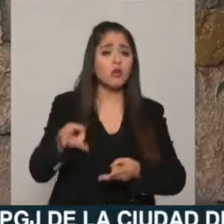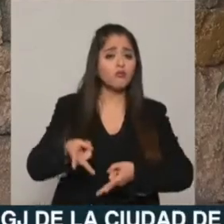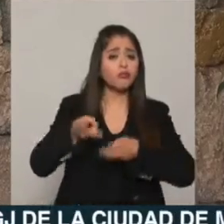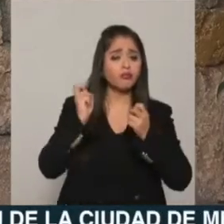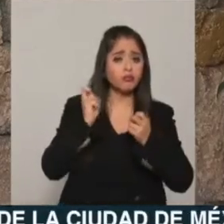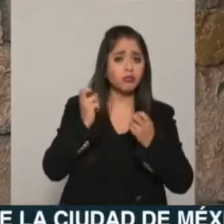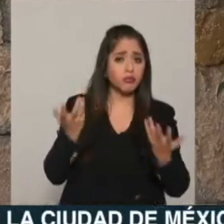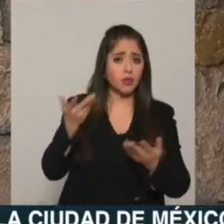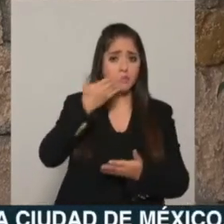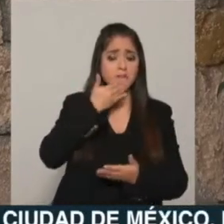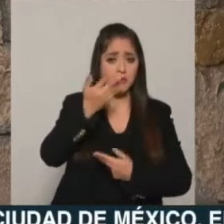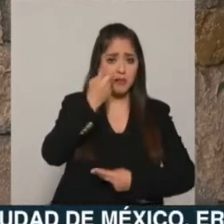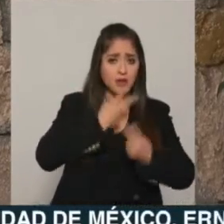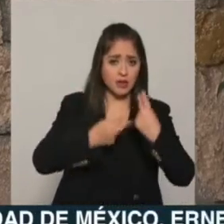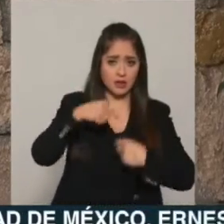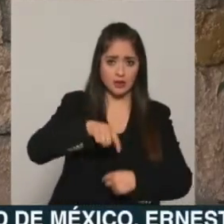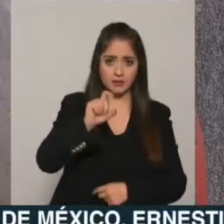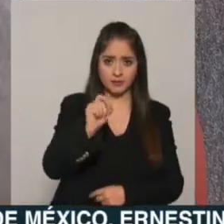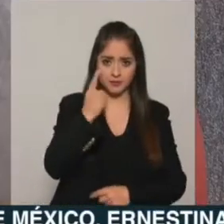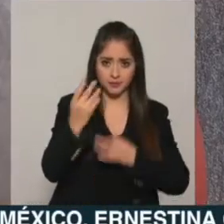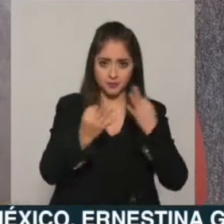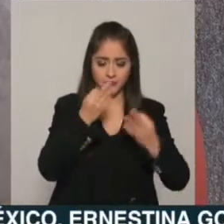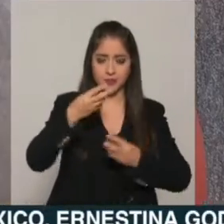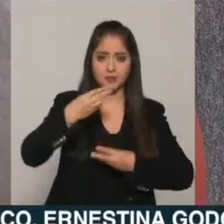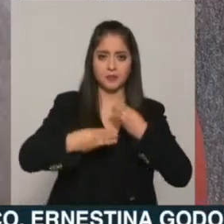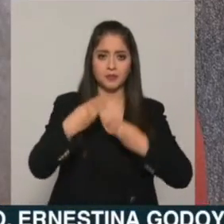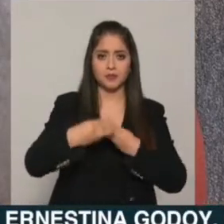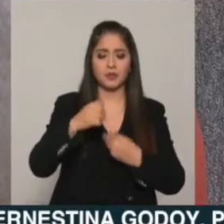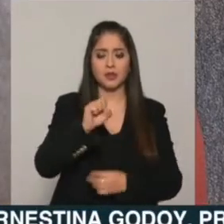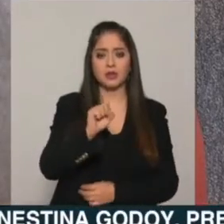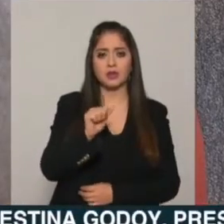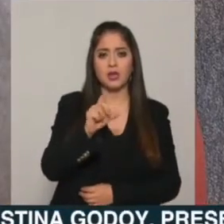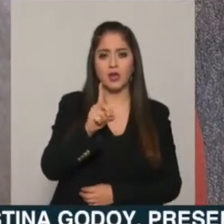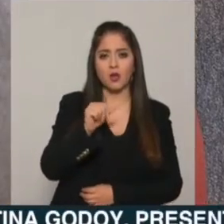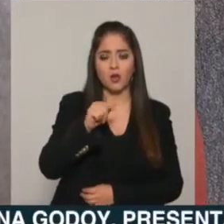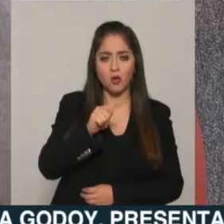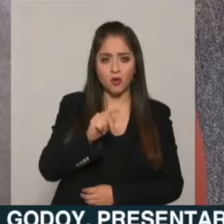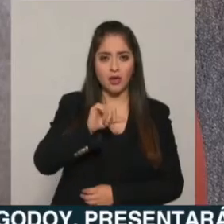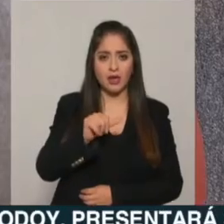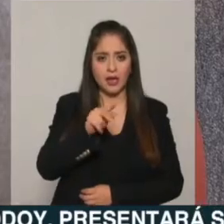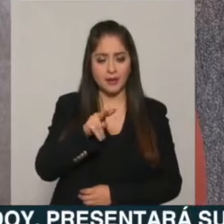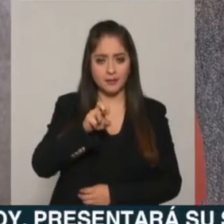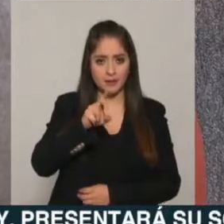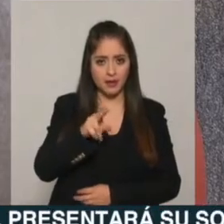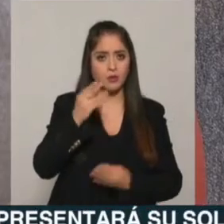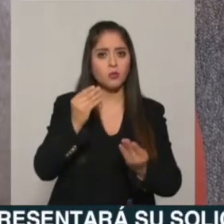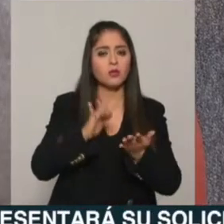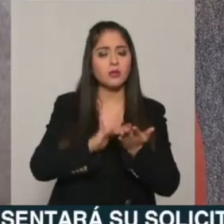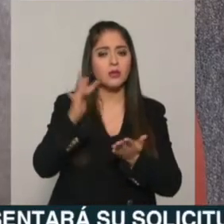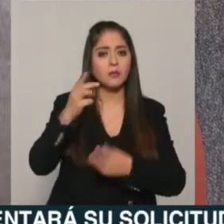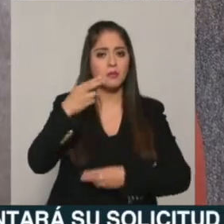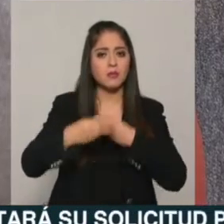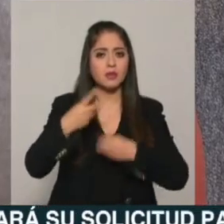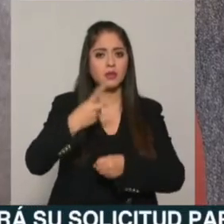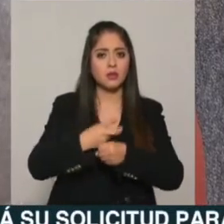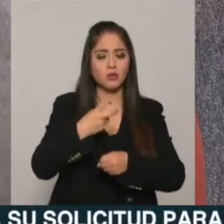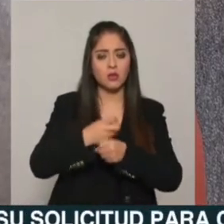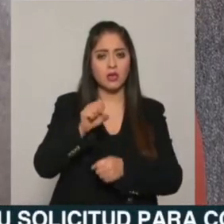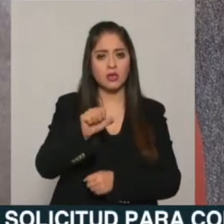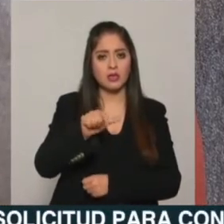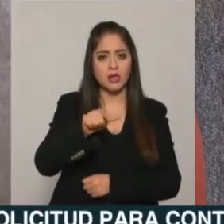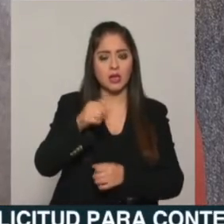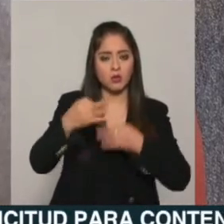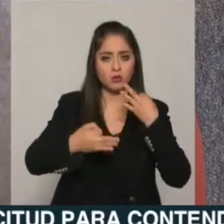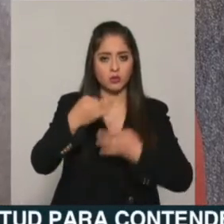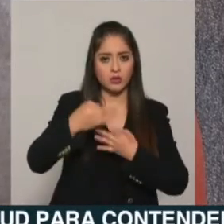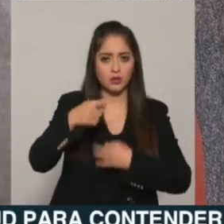Queremos darle la bienvenida nuevamente en el estudio de 21 Noticias al magistrado Sadot Javier Andrade Martínez. Muchísimas gracias, magistrado de la Segunda Sala de Justicia para